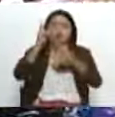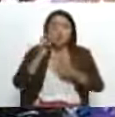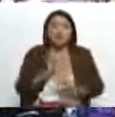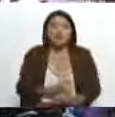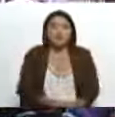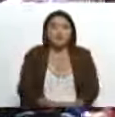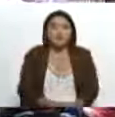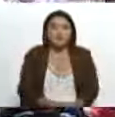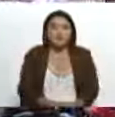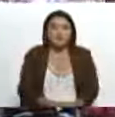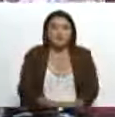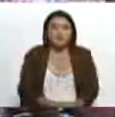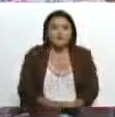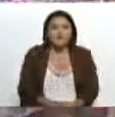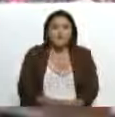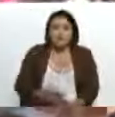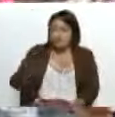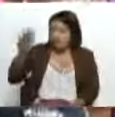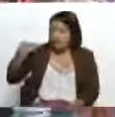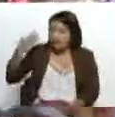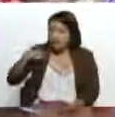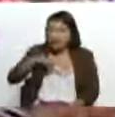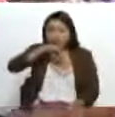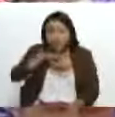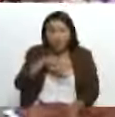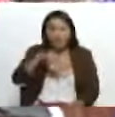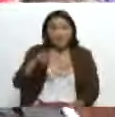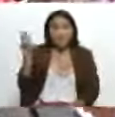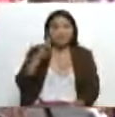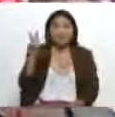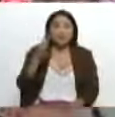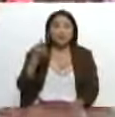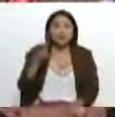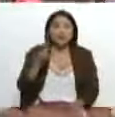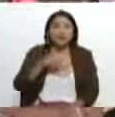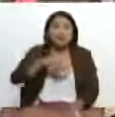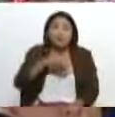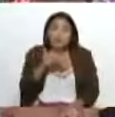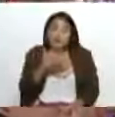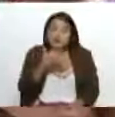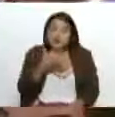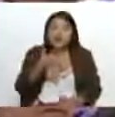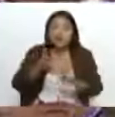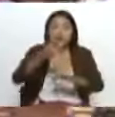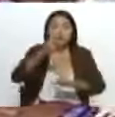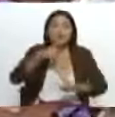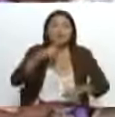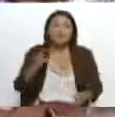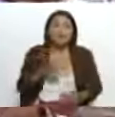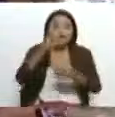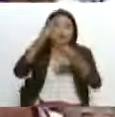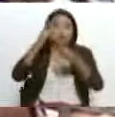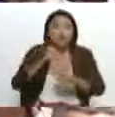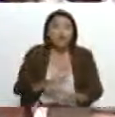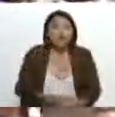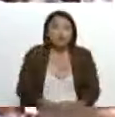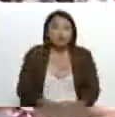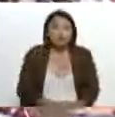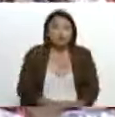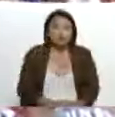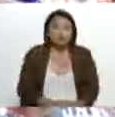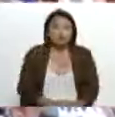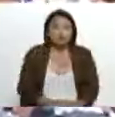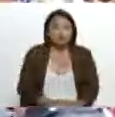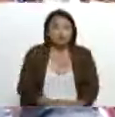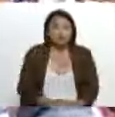Nunca antes en nuestra historia habíamos estado tan cerca de lograrlo. Ana Karina